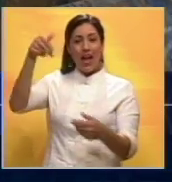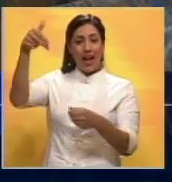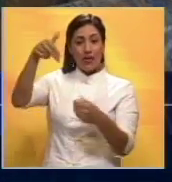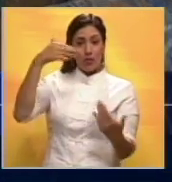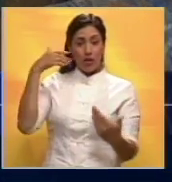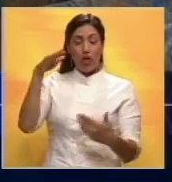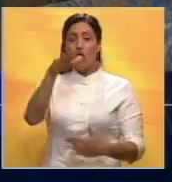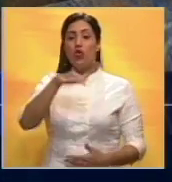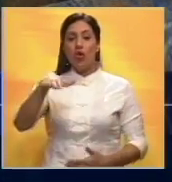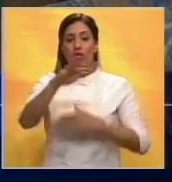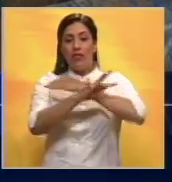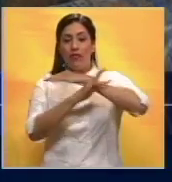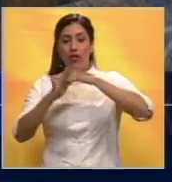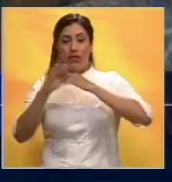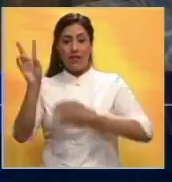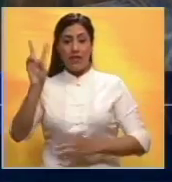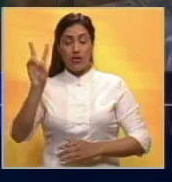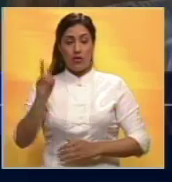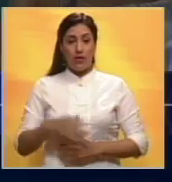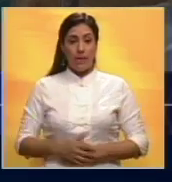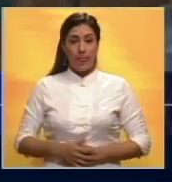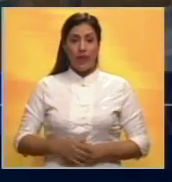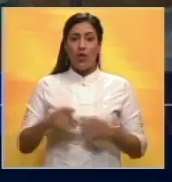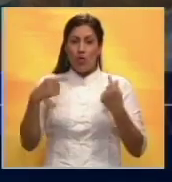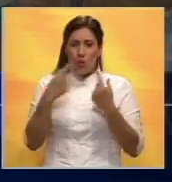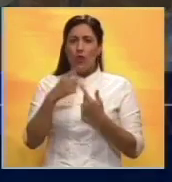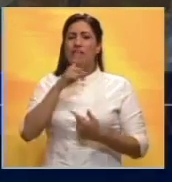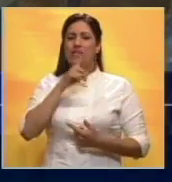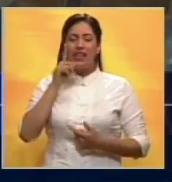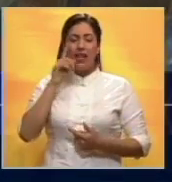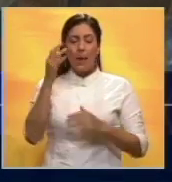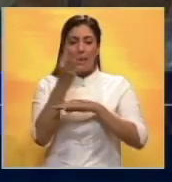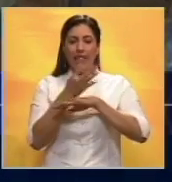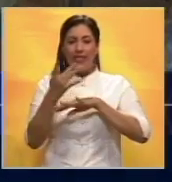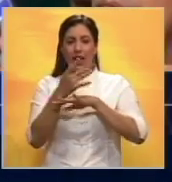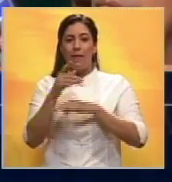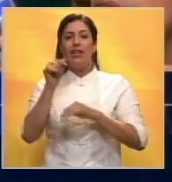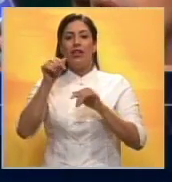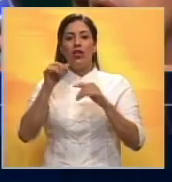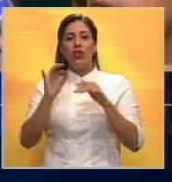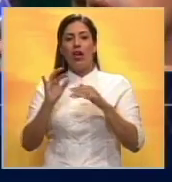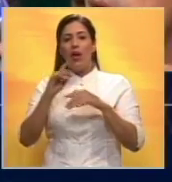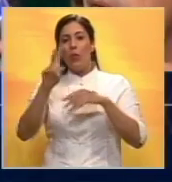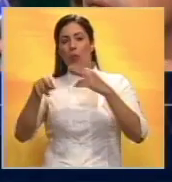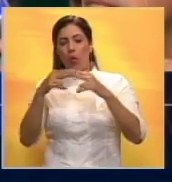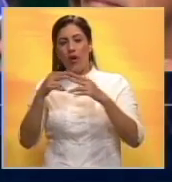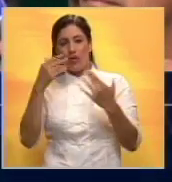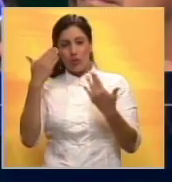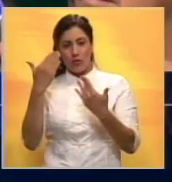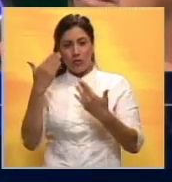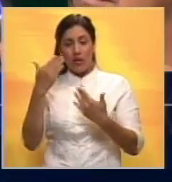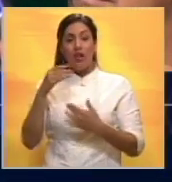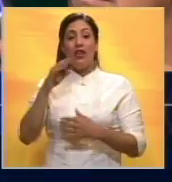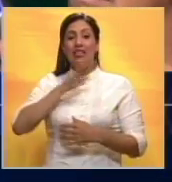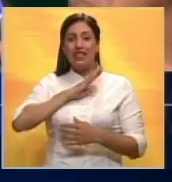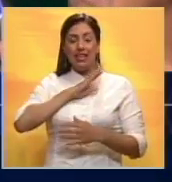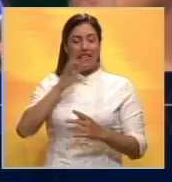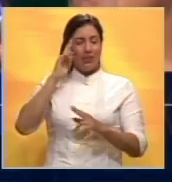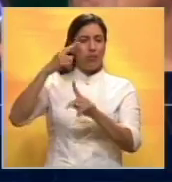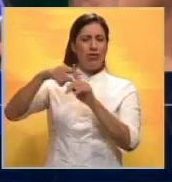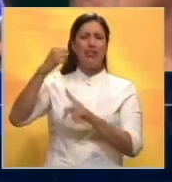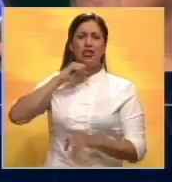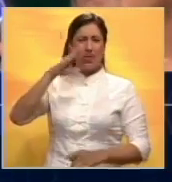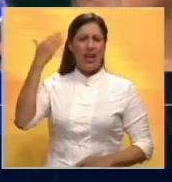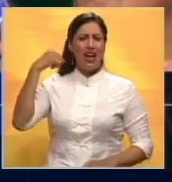país ubicado en la frontera con Venezuela un sitio conocido como el diamante en el municipio de Puerto Santander esto haya sido reconocido